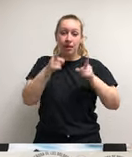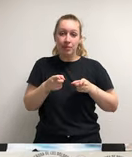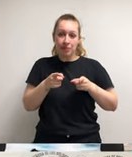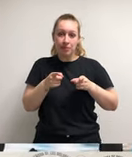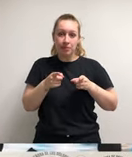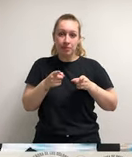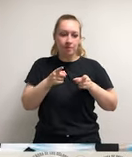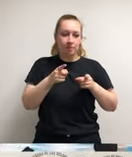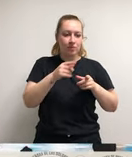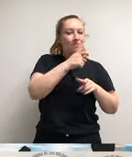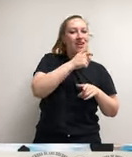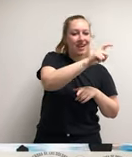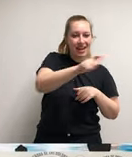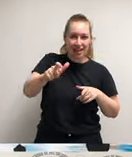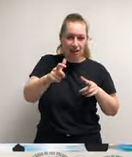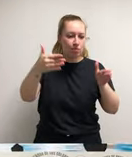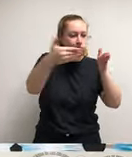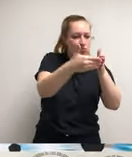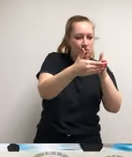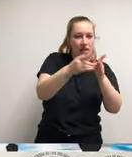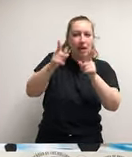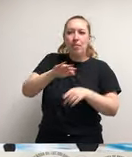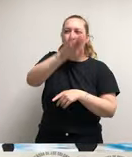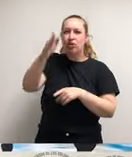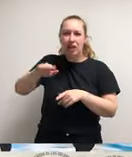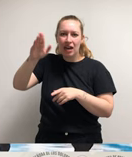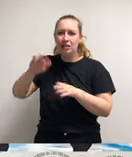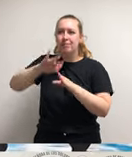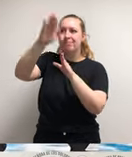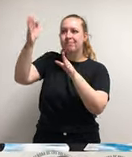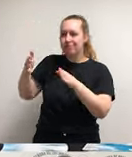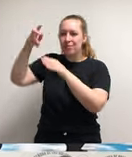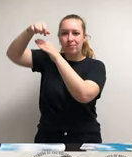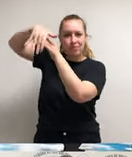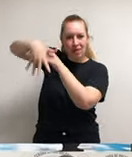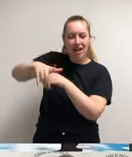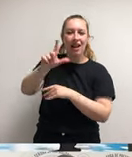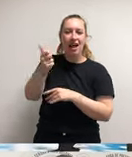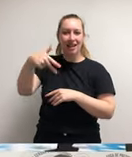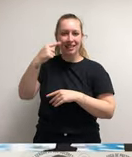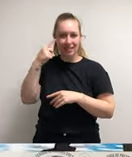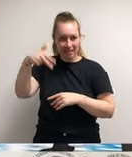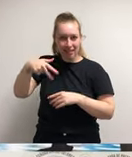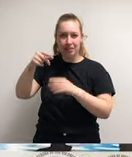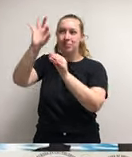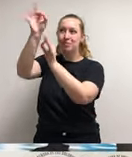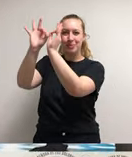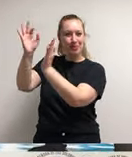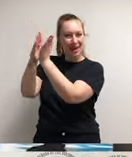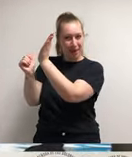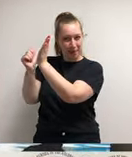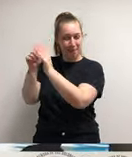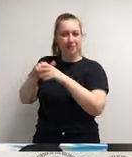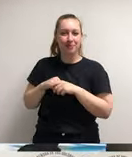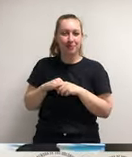confluencia del río, como las montañas que usé, montañas nevadas, el pico de Lanín. Bueno, es una obra